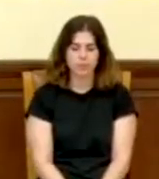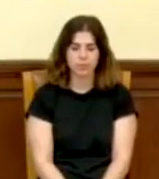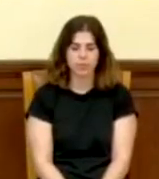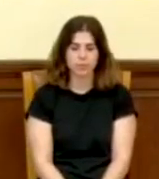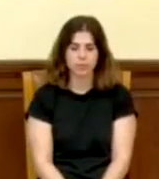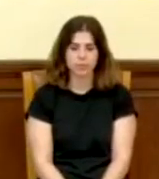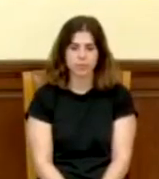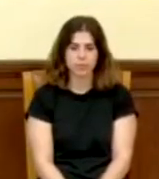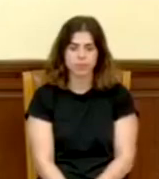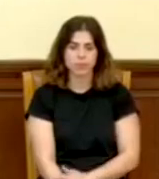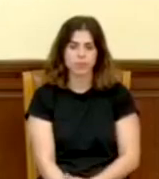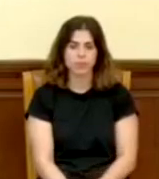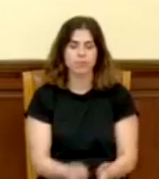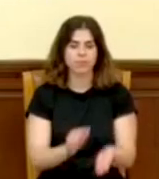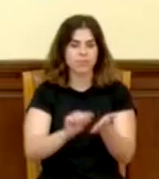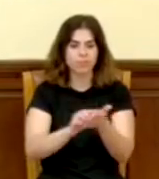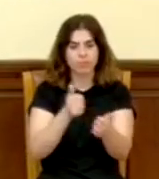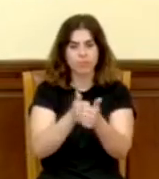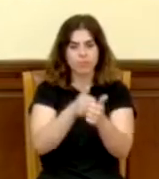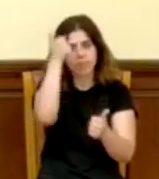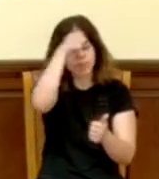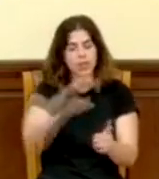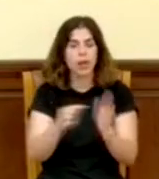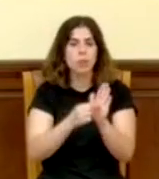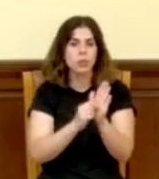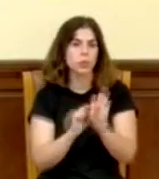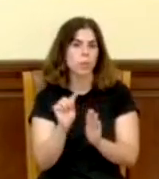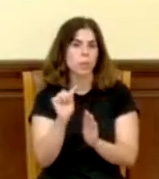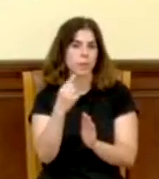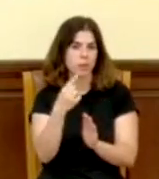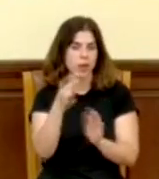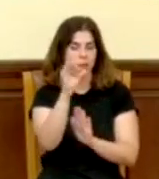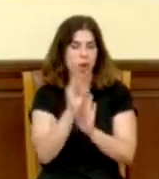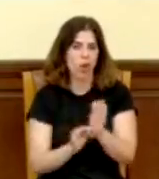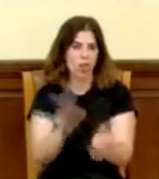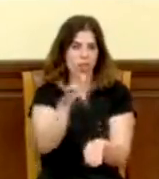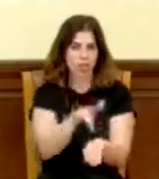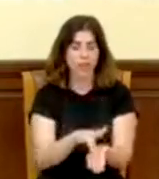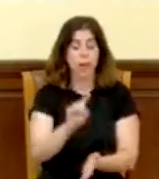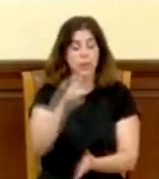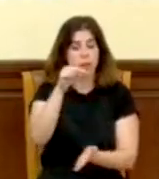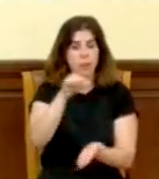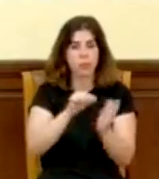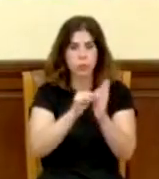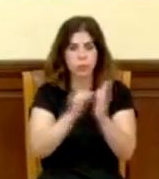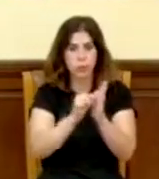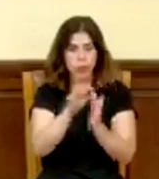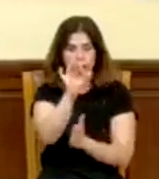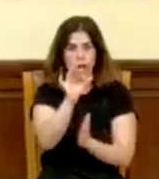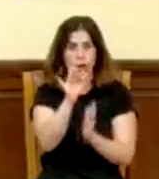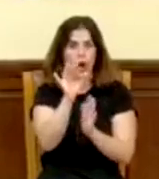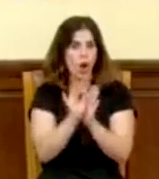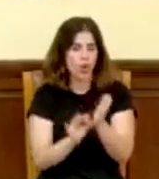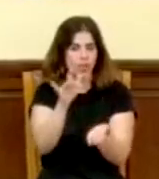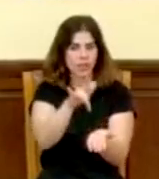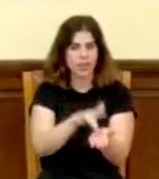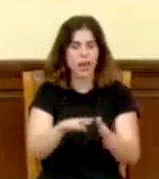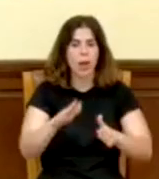Pasamos, señor secretario, al primer punto en el orden del día. El primer punto en el orden del día, que es la propuesta de